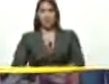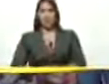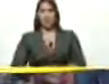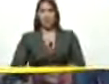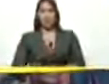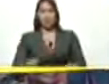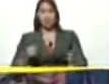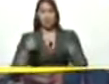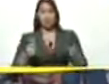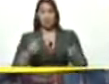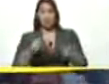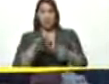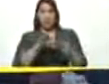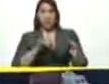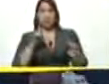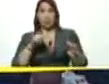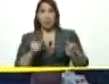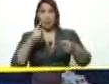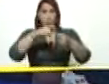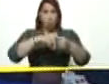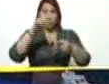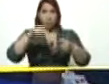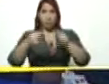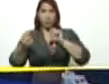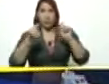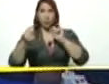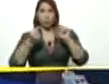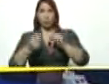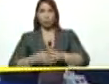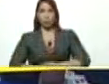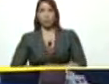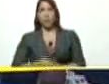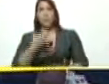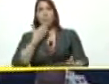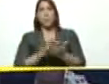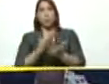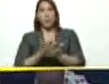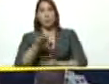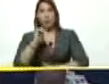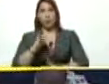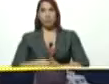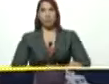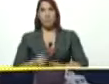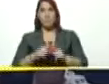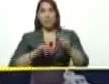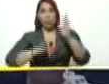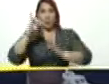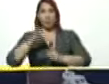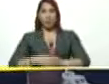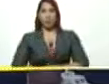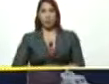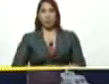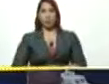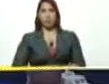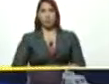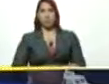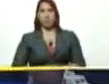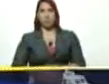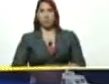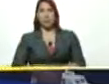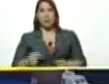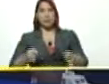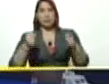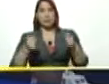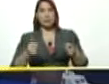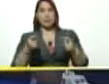Bueno, incluyanlo ahí. Hay una propuesta para aumentar el Cestatique